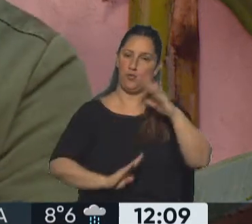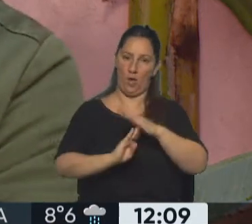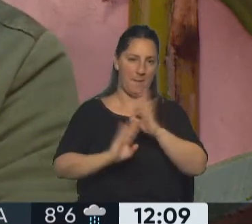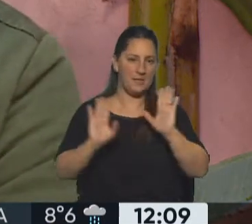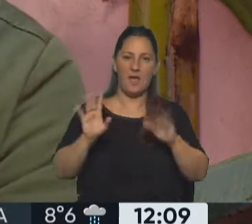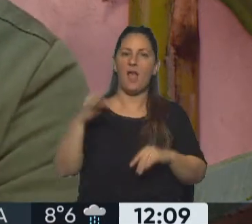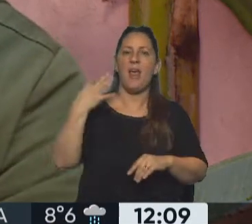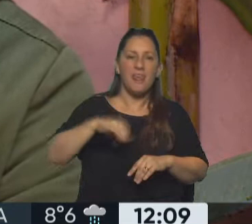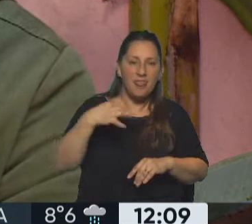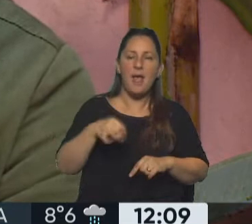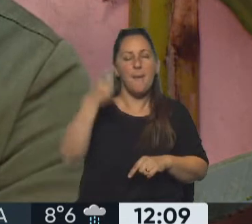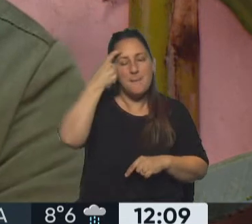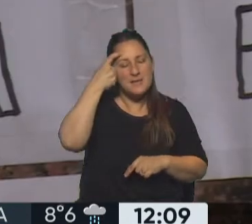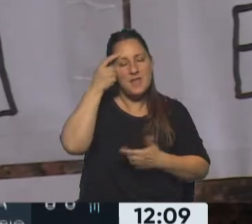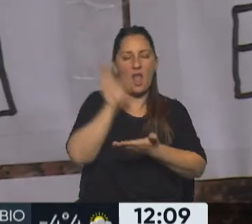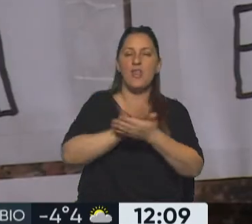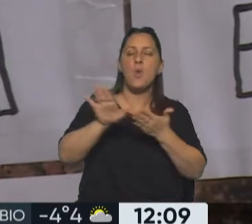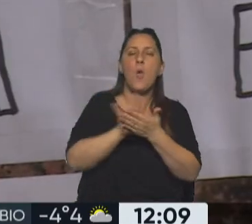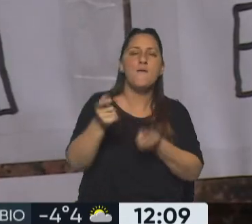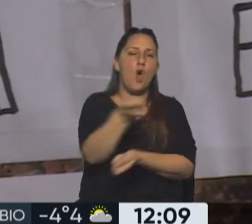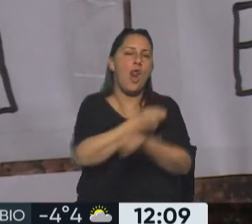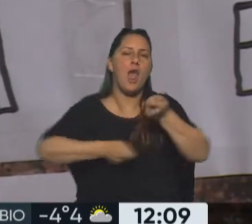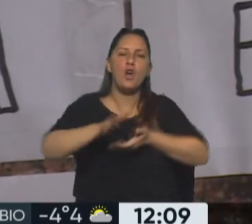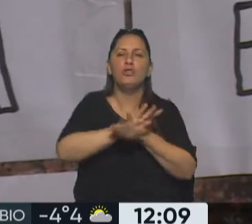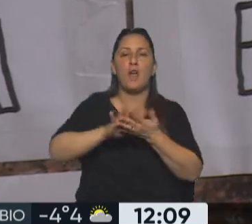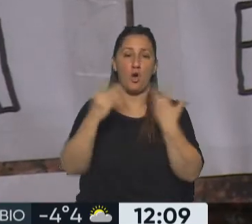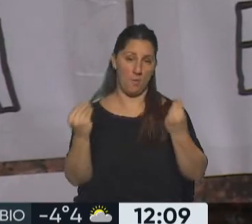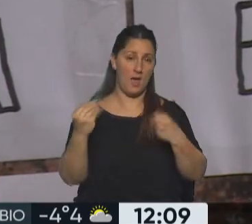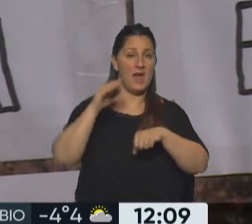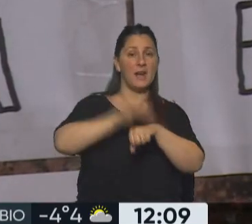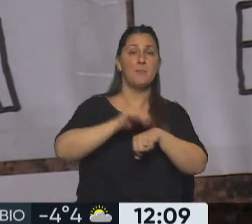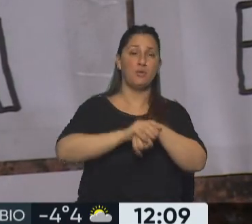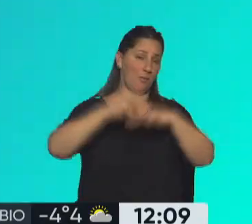a pensar en proceso de negociación y la responsabilidad y la tiene el Estado.